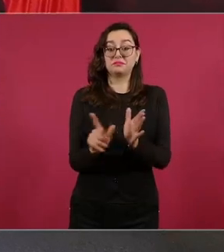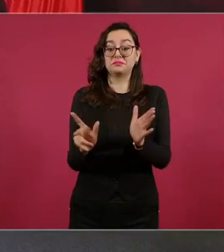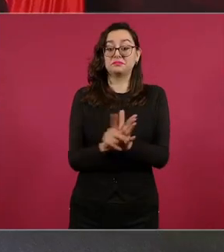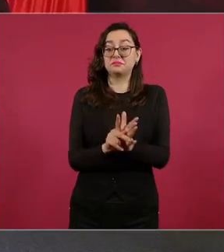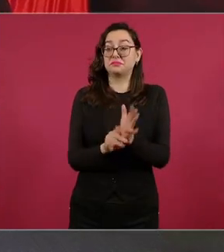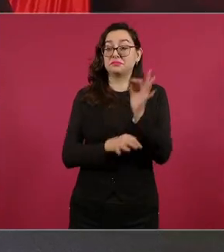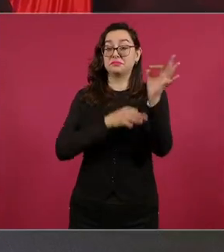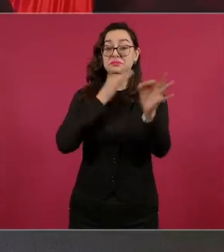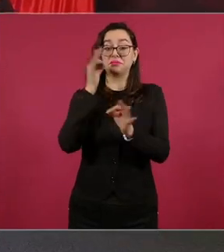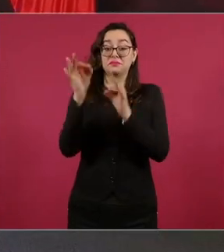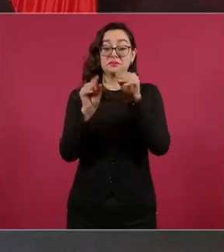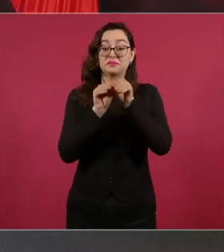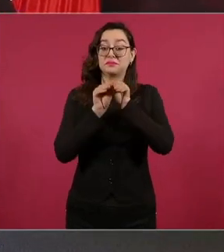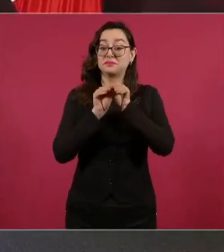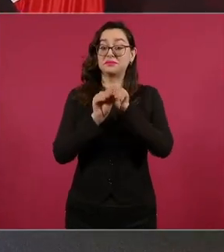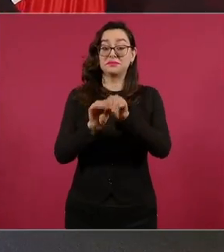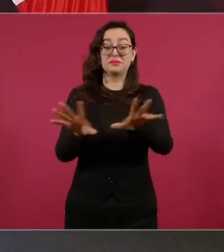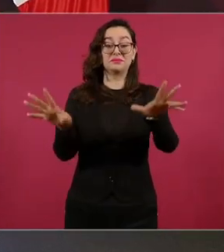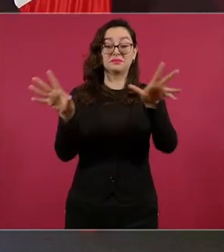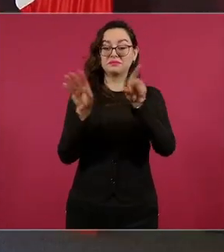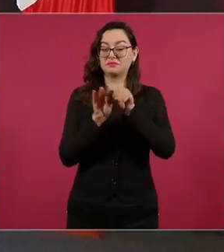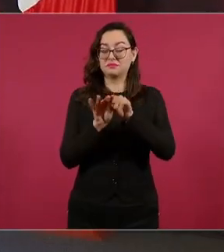puro amarillismo